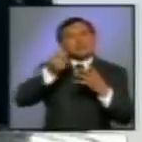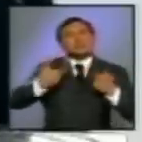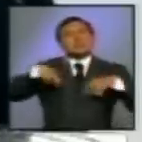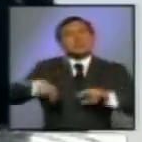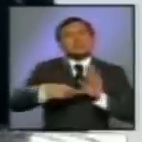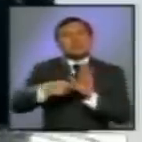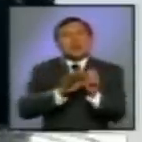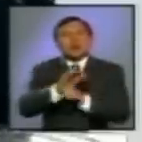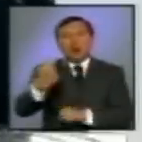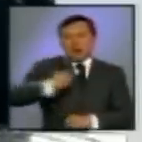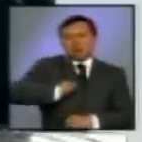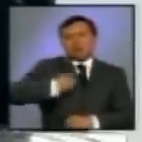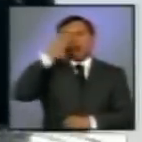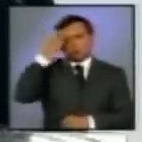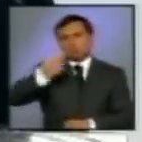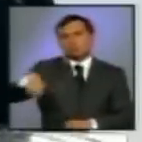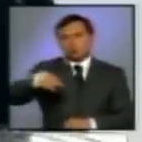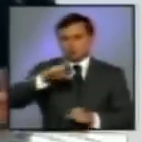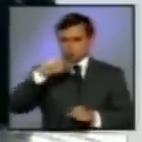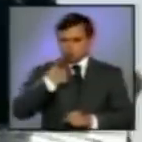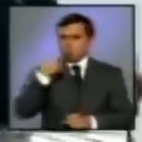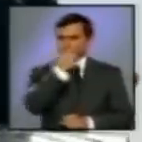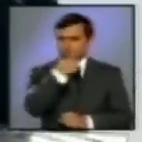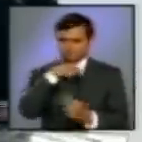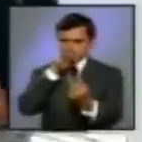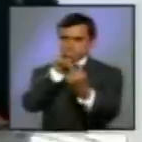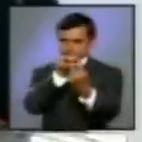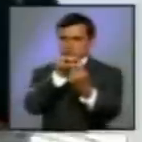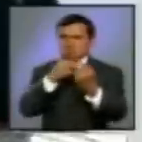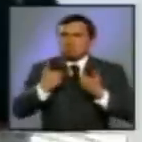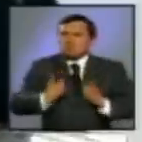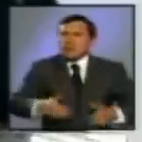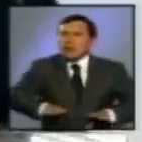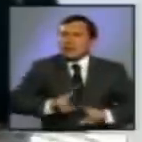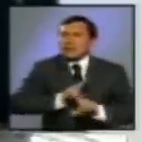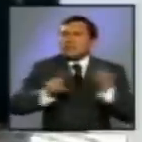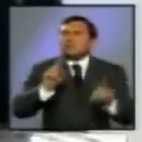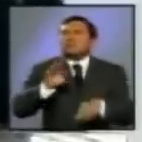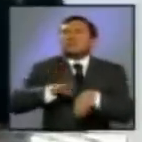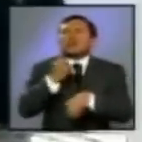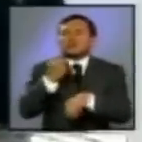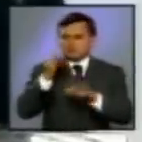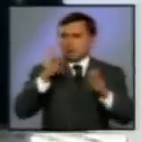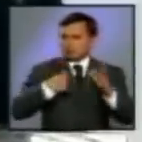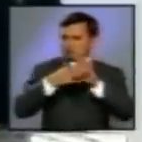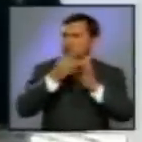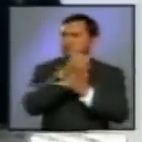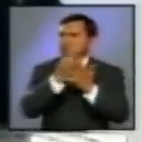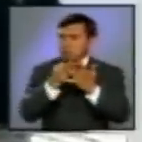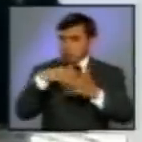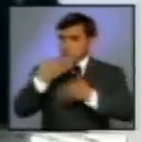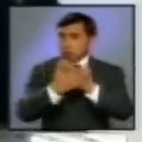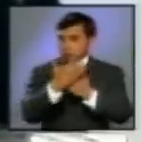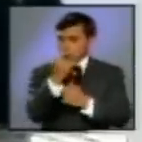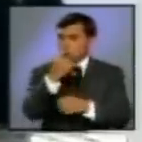ojos, te he dicho por qué soy diferente. Este primero de julio, con tu voto, decidirás si quieres que continúe